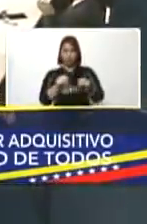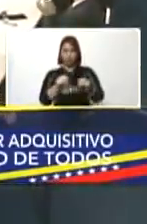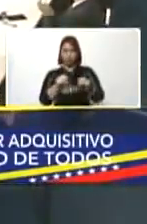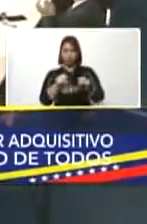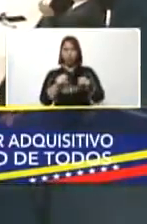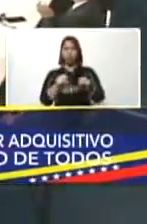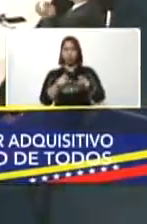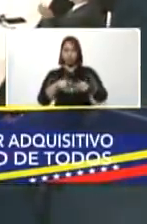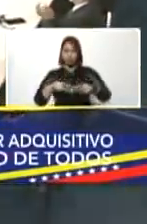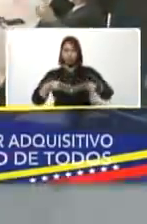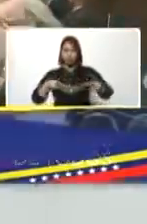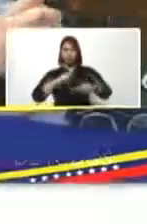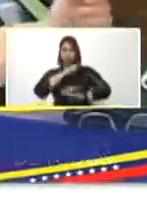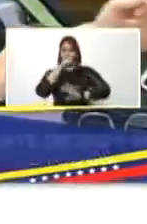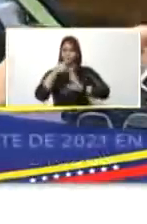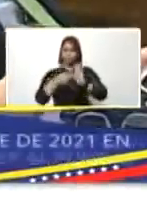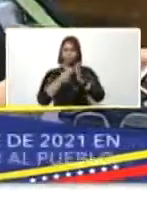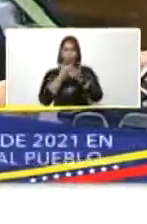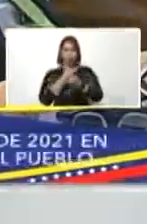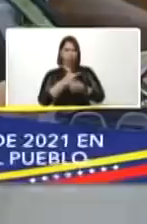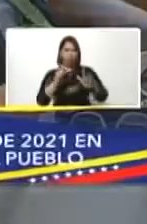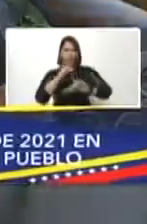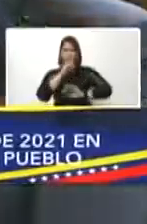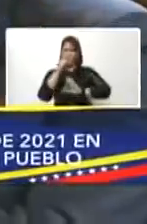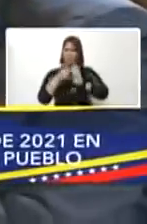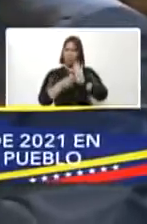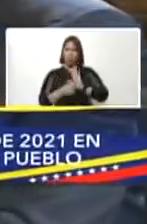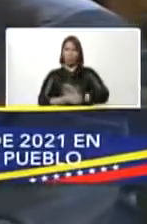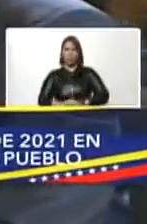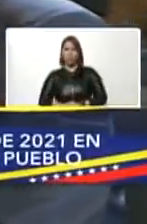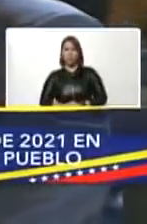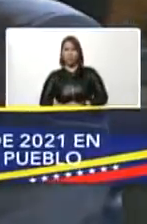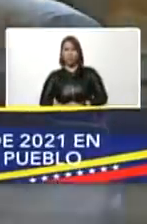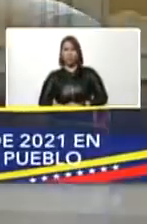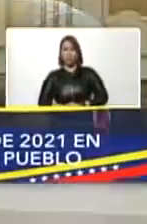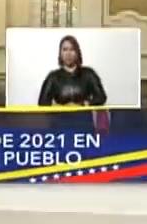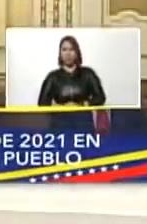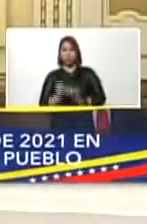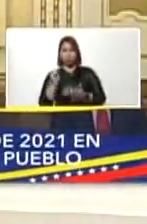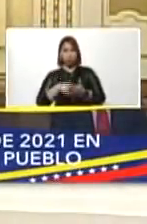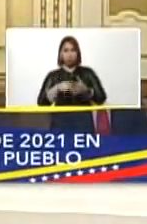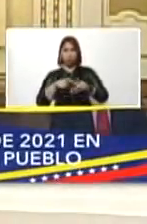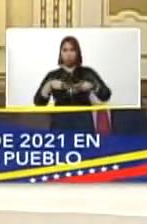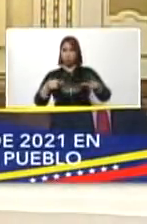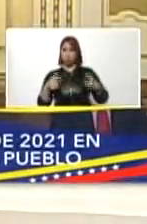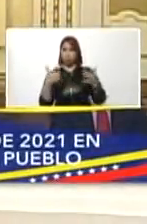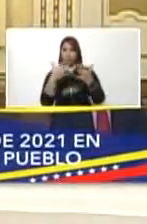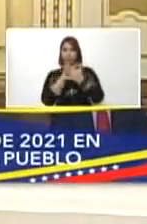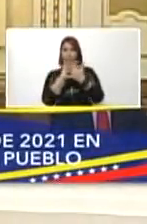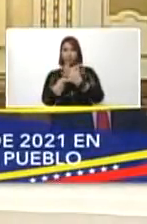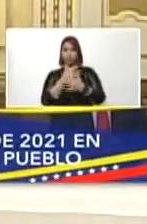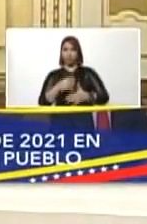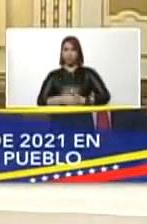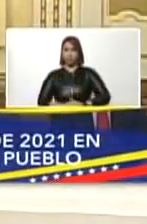espacio pleno, libre, completo, sin lugar a duda.